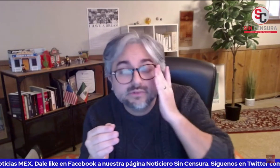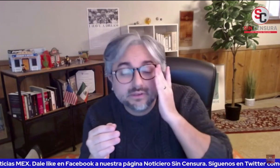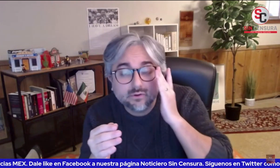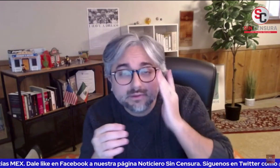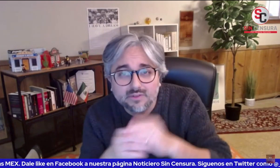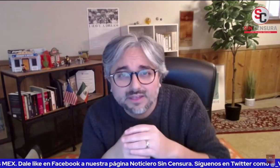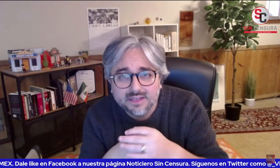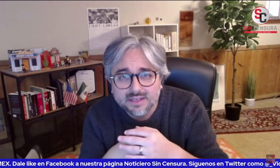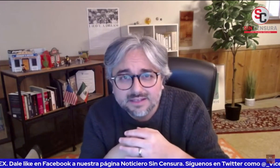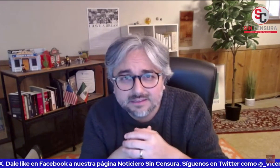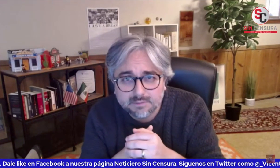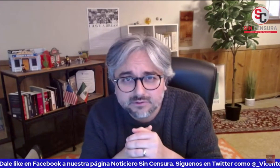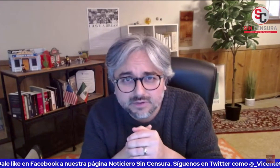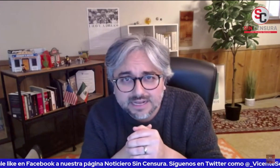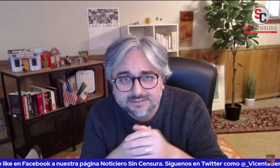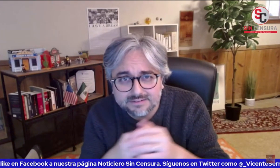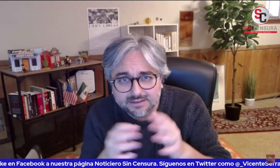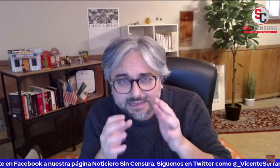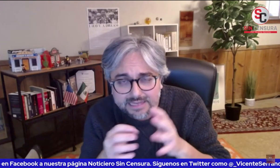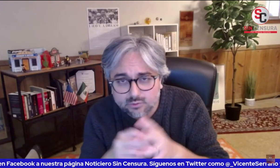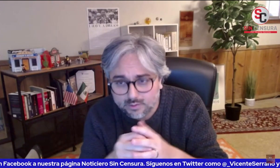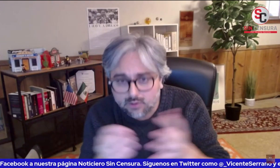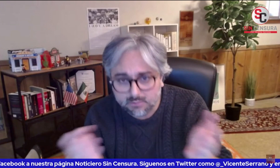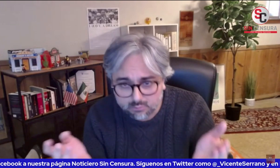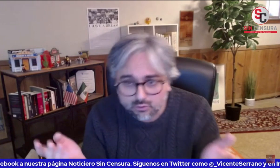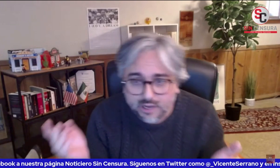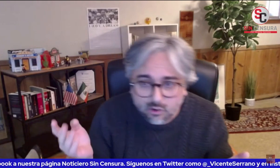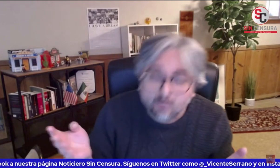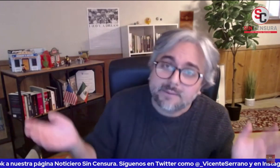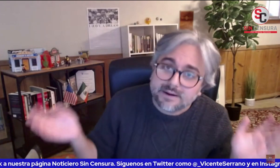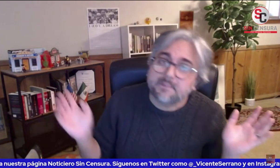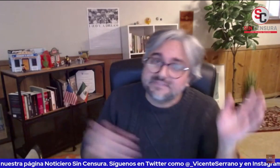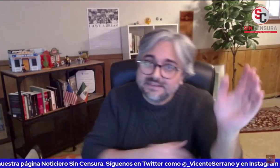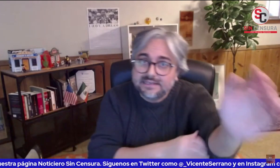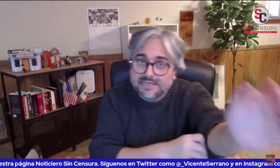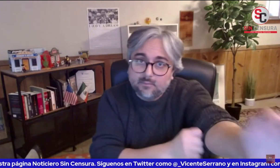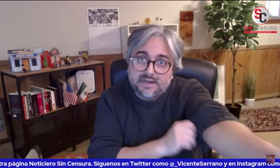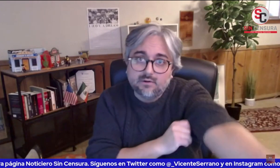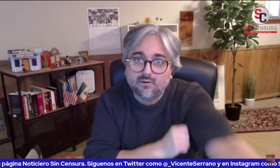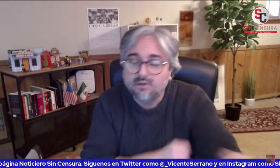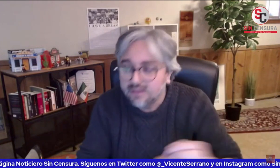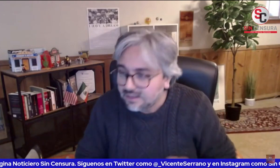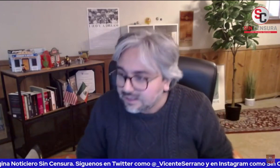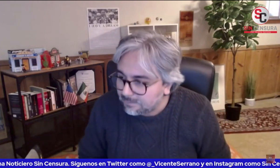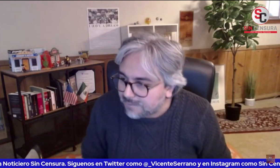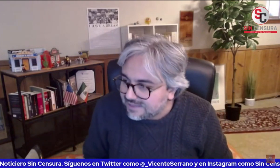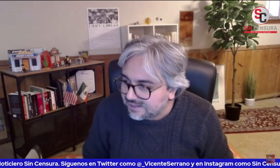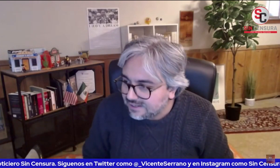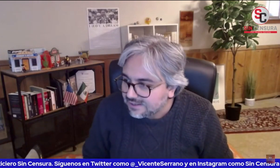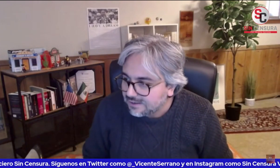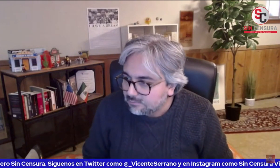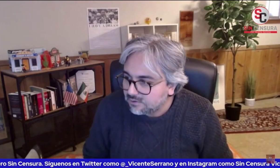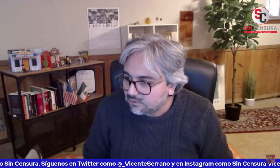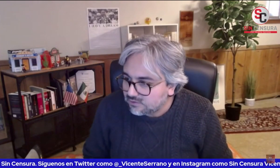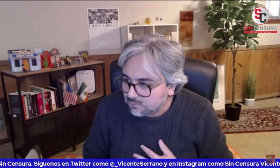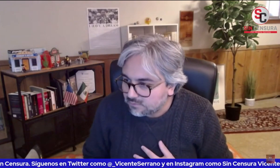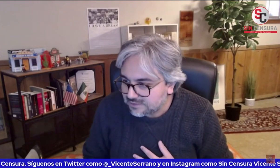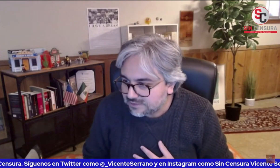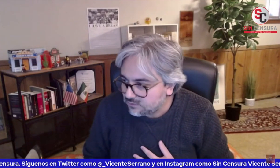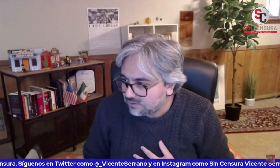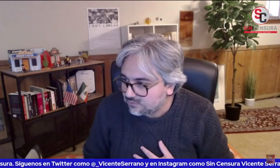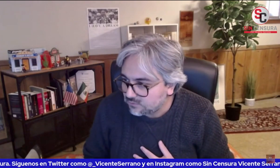y reducir el número de personajes que ahí actúan como Edmundo Jacobo. Ah, bueno, pues sí, qué bueno, ¿no? Qué padre. Pero